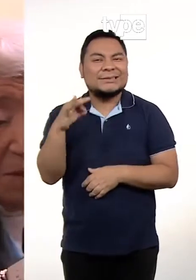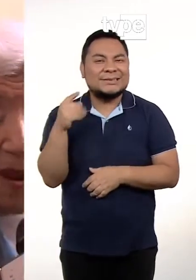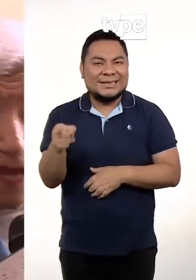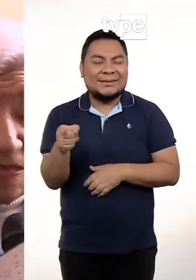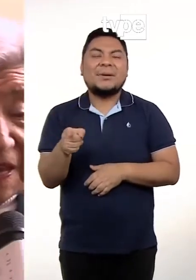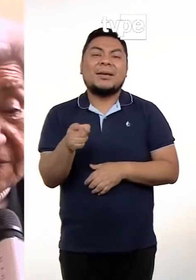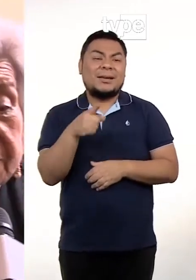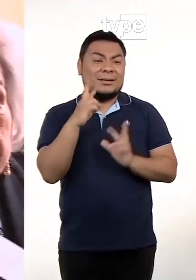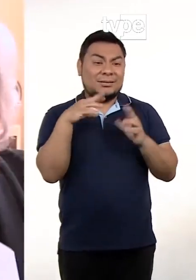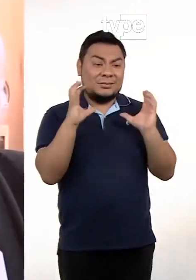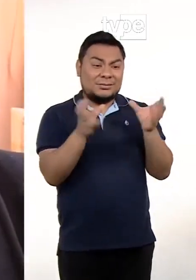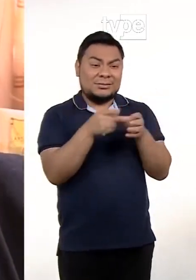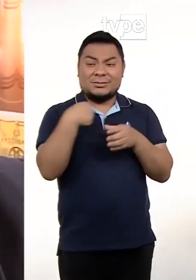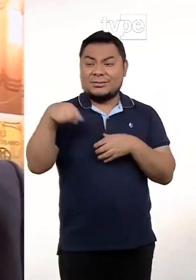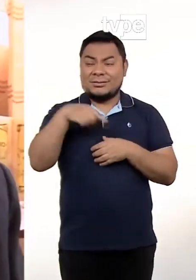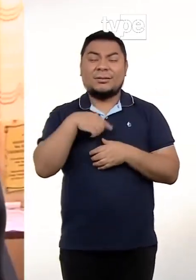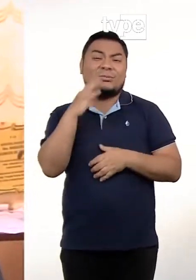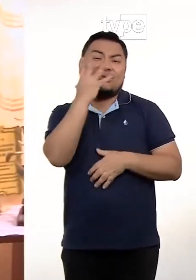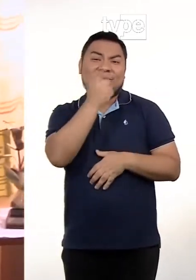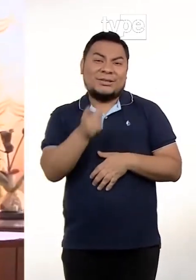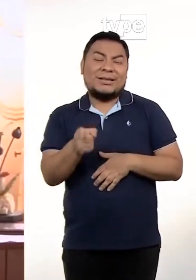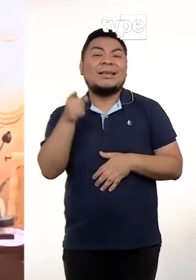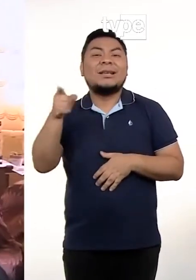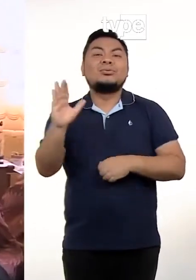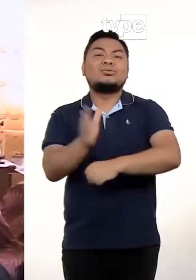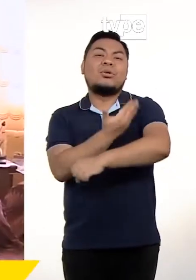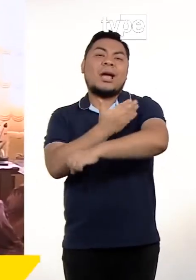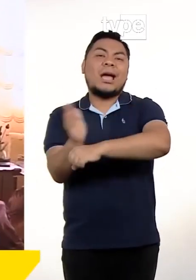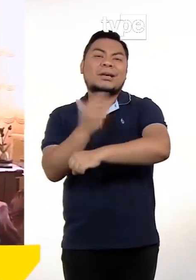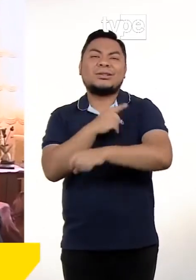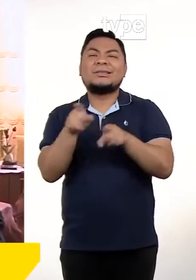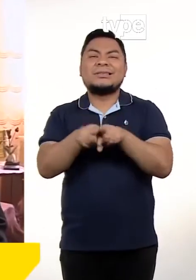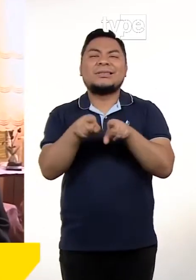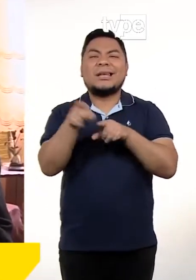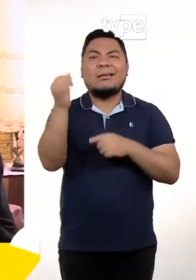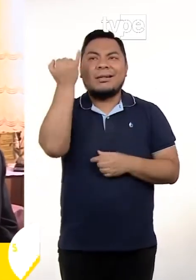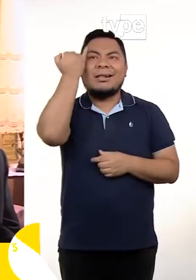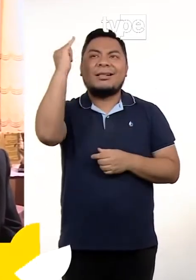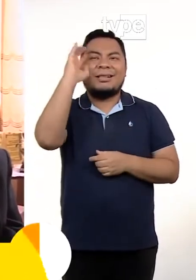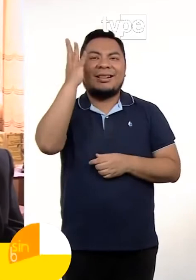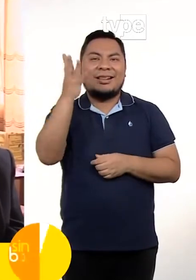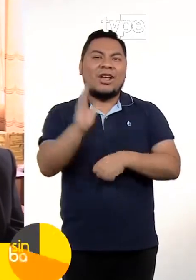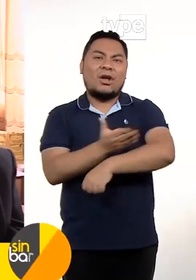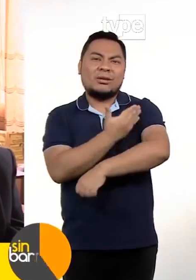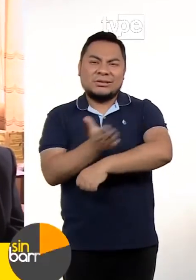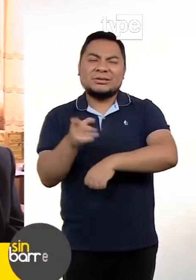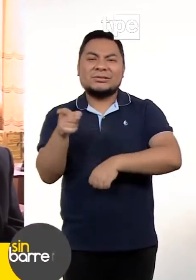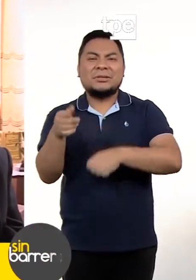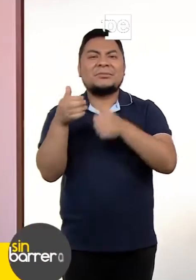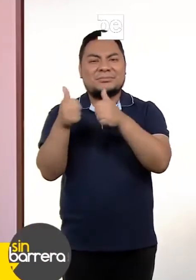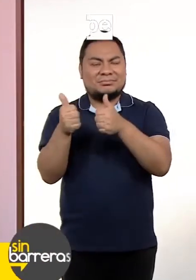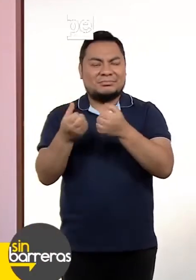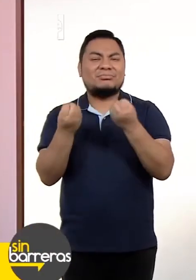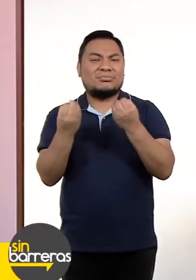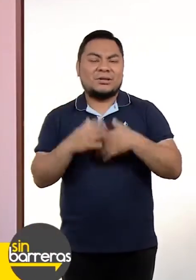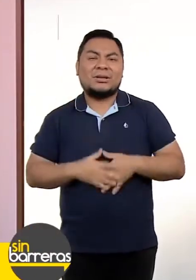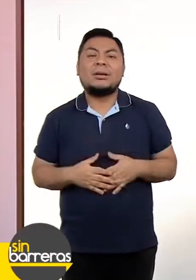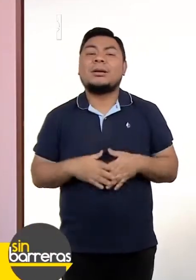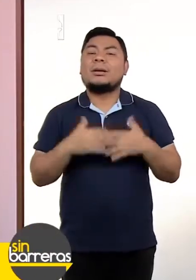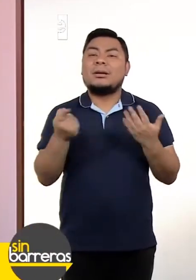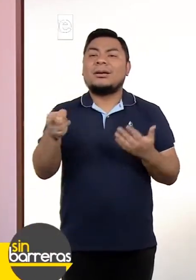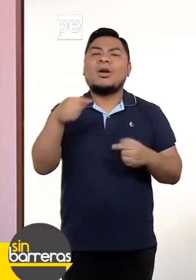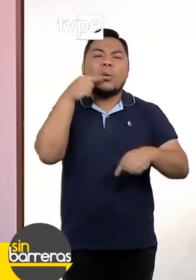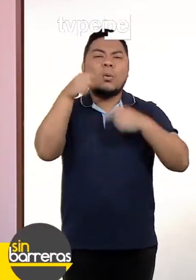cuente un chiste, ¿no? Sus canciones, siempre nos tiene que cantar una canción. No sé,